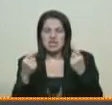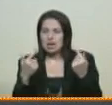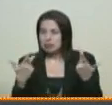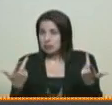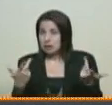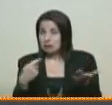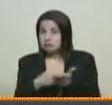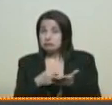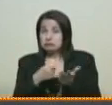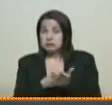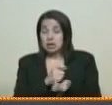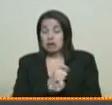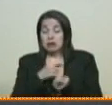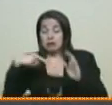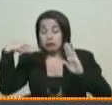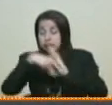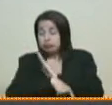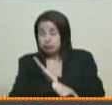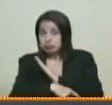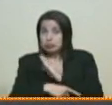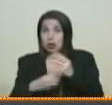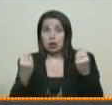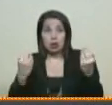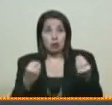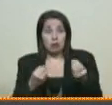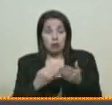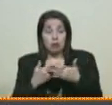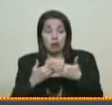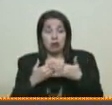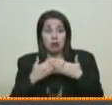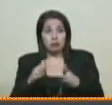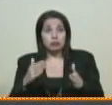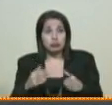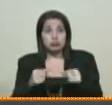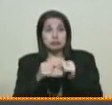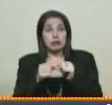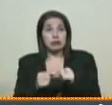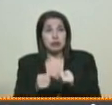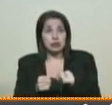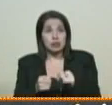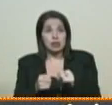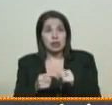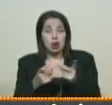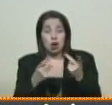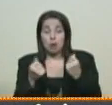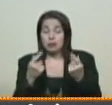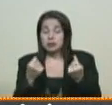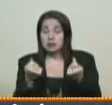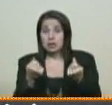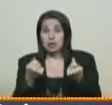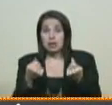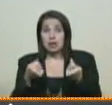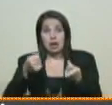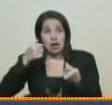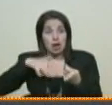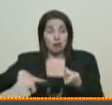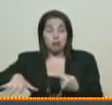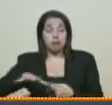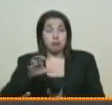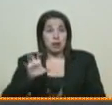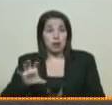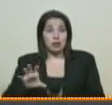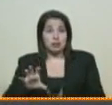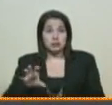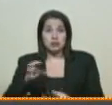estructural, profunda, definitiva, para darle estabilidad comercial, económica a nuestro país, es